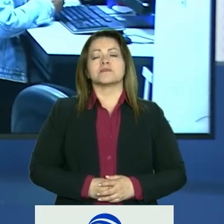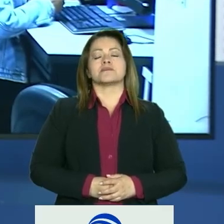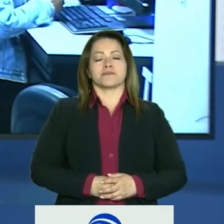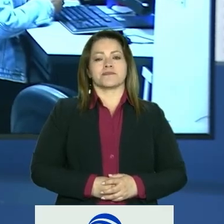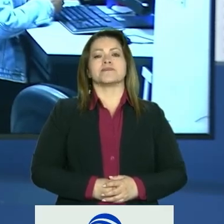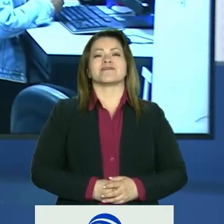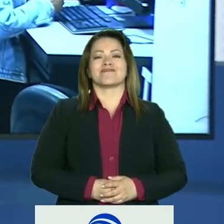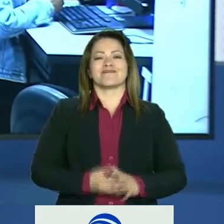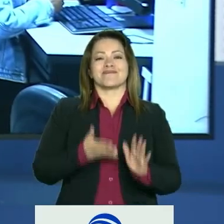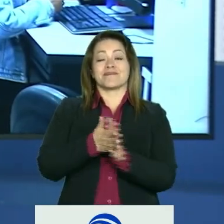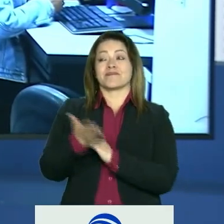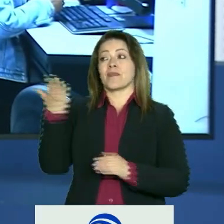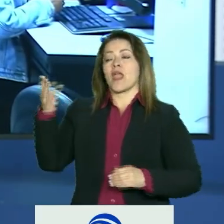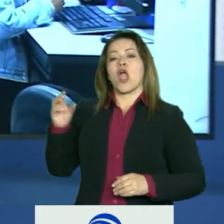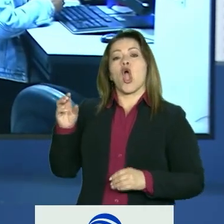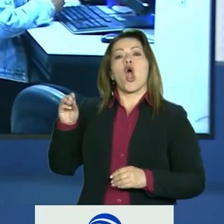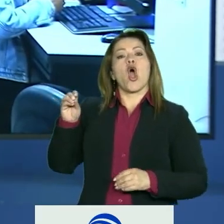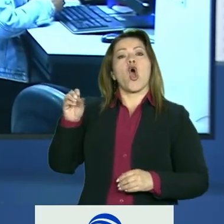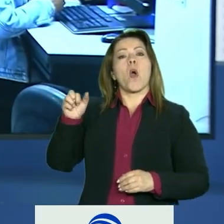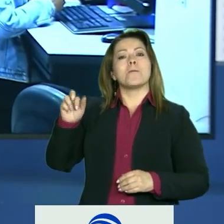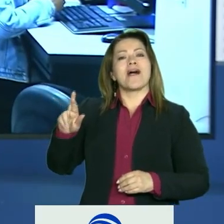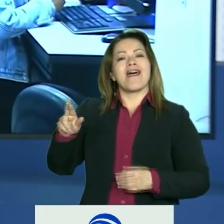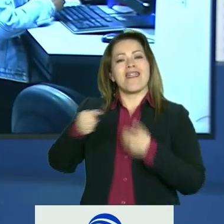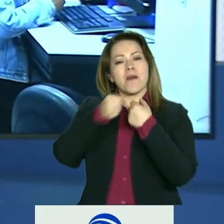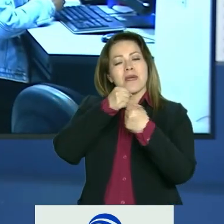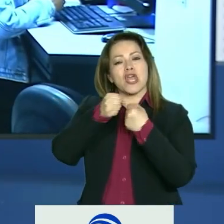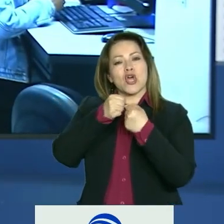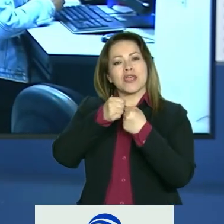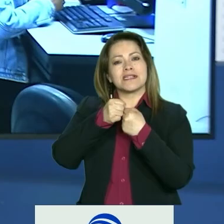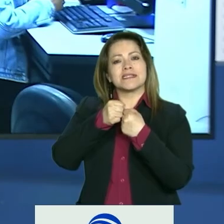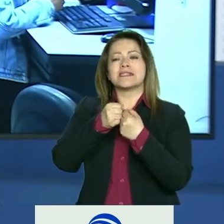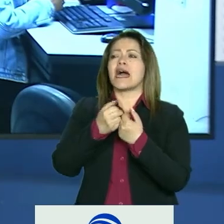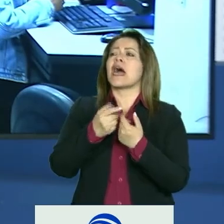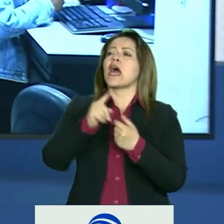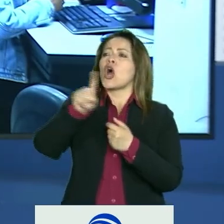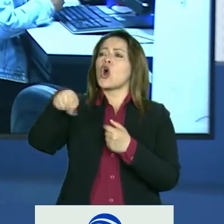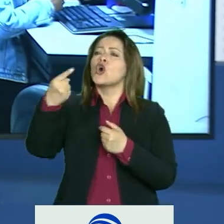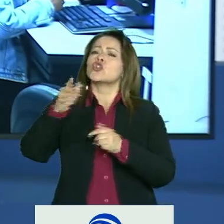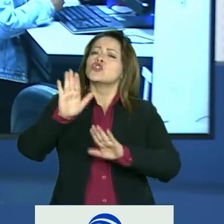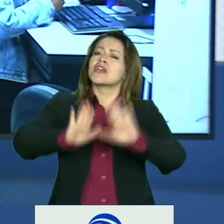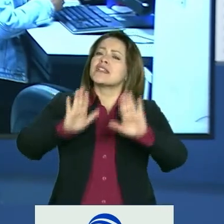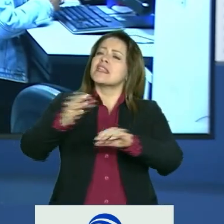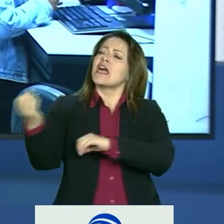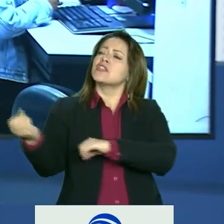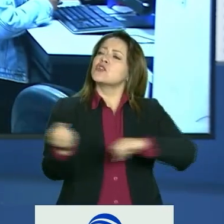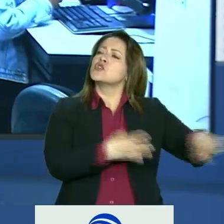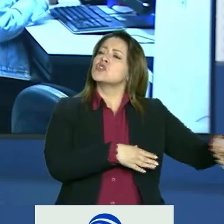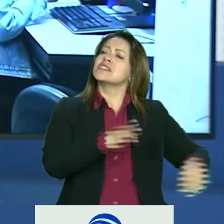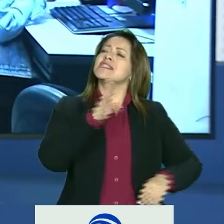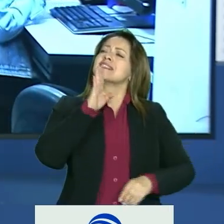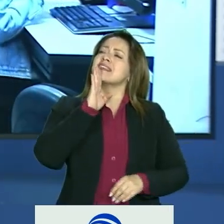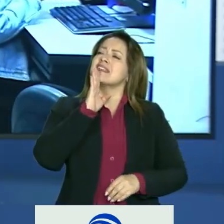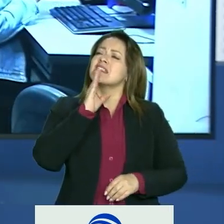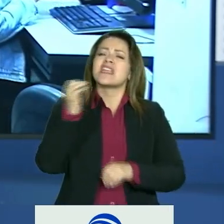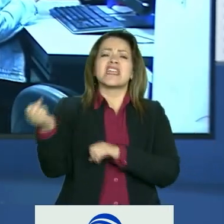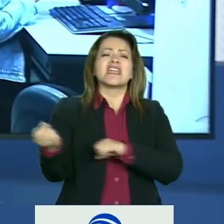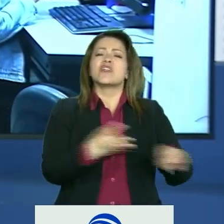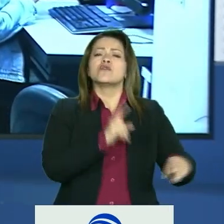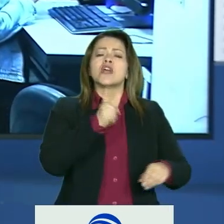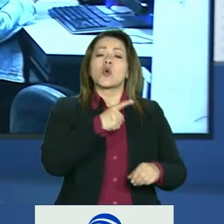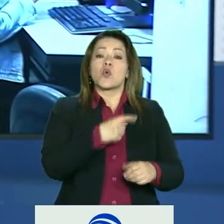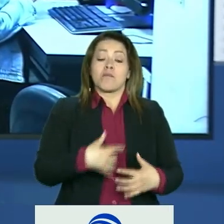Y regresamos con Omar Alejandro Hernández, quien nos tiene más detalles de las denuncias por amenazas a los candidatos. Omar, entréguenos precisamente más detalles sobre